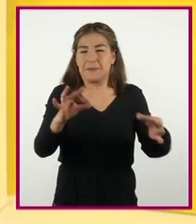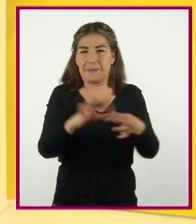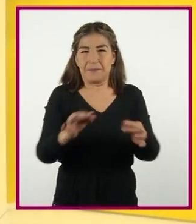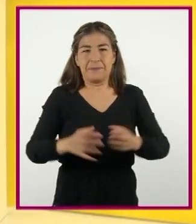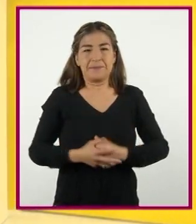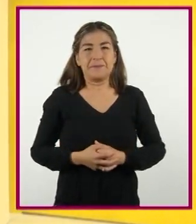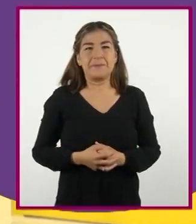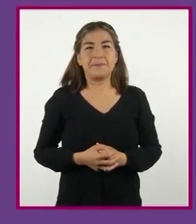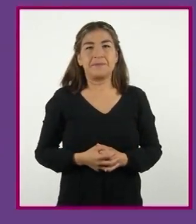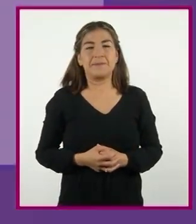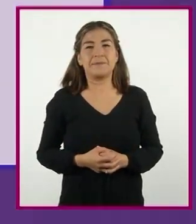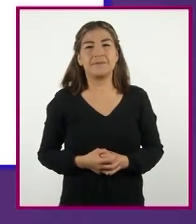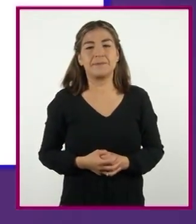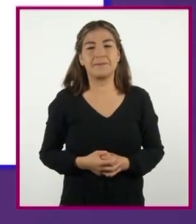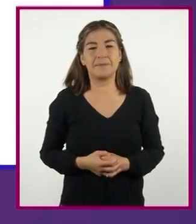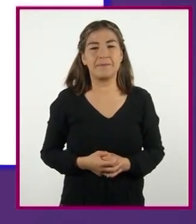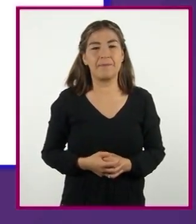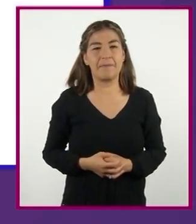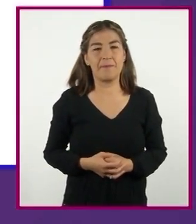explicación.